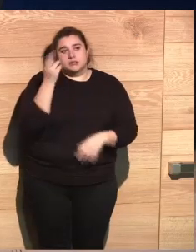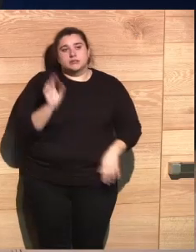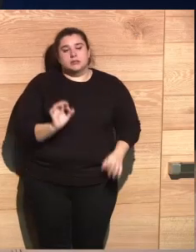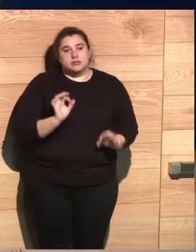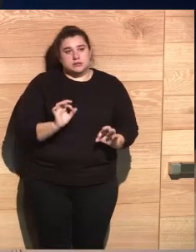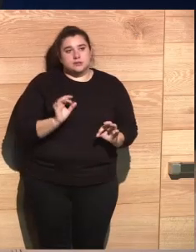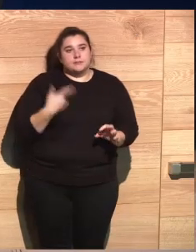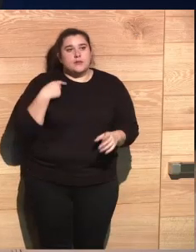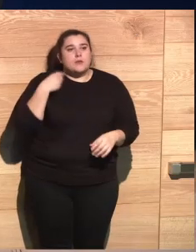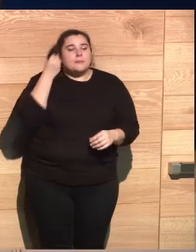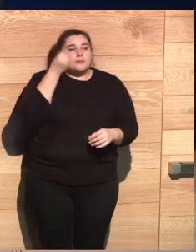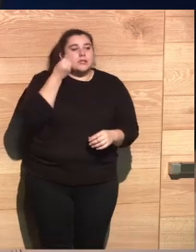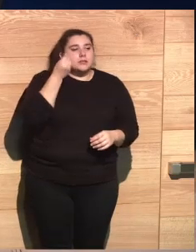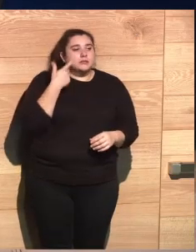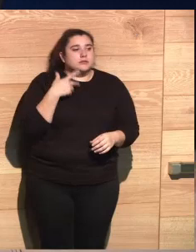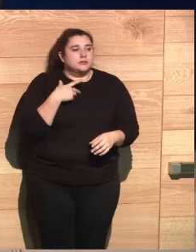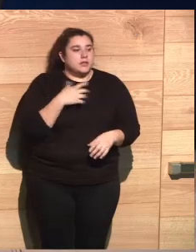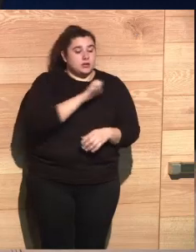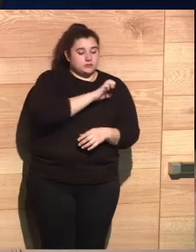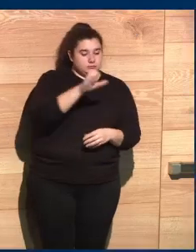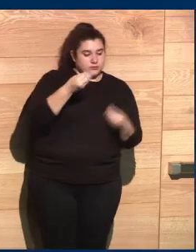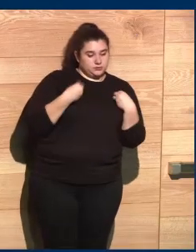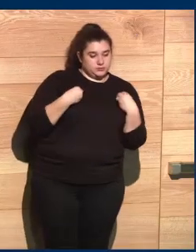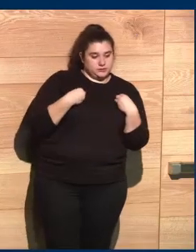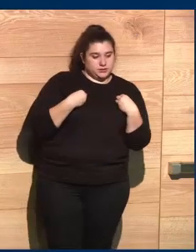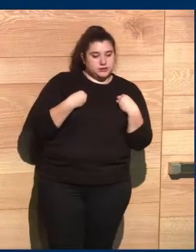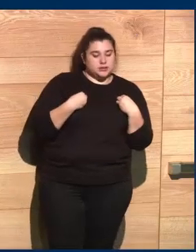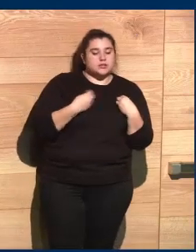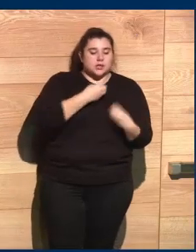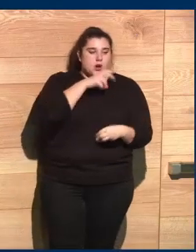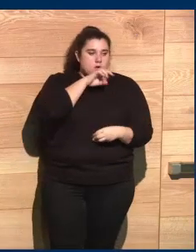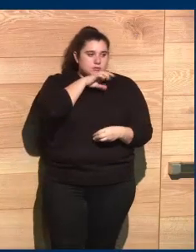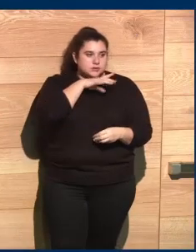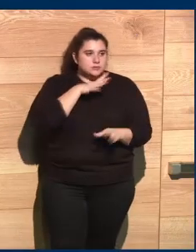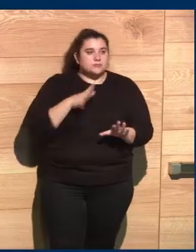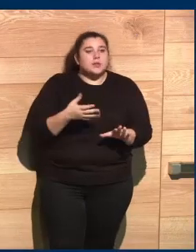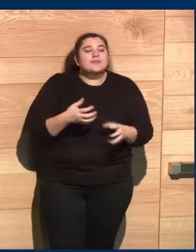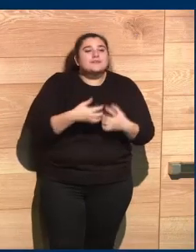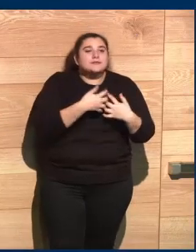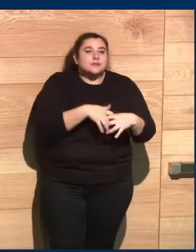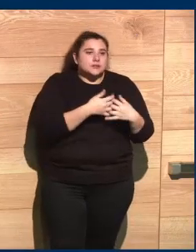haya regulación y yo estoy muy contento de vivir en Europa porque tenemos GDPR, pero no creo que funcione.